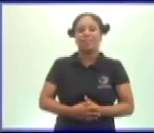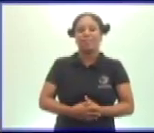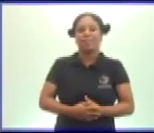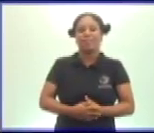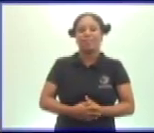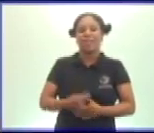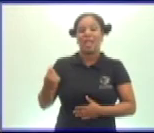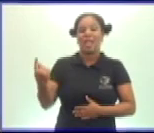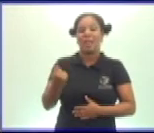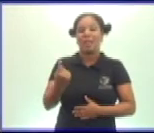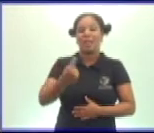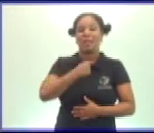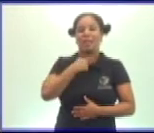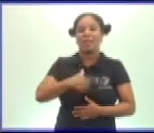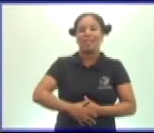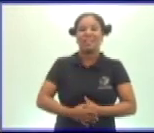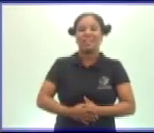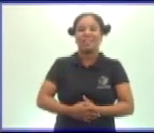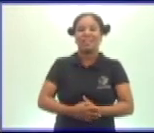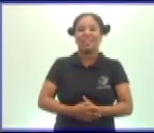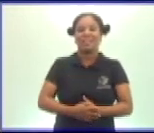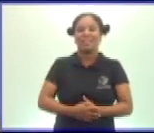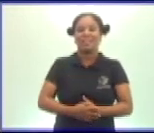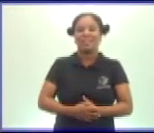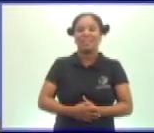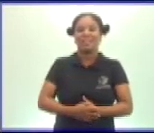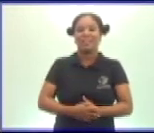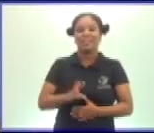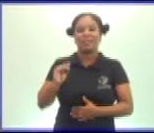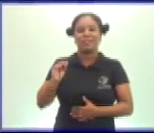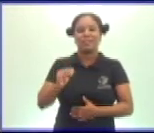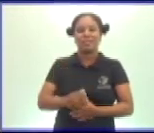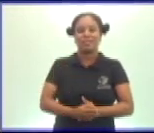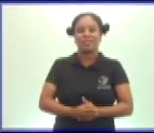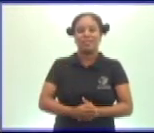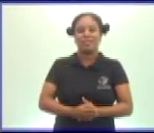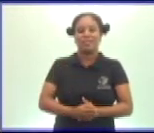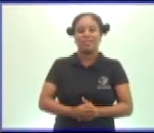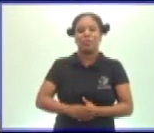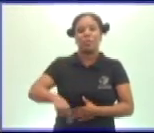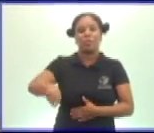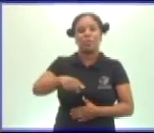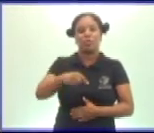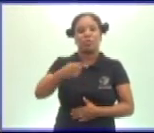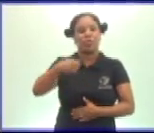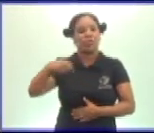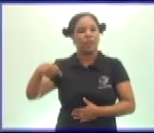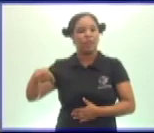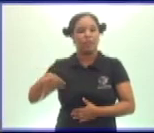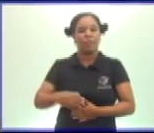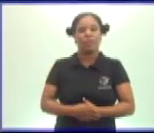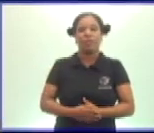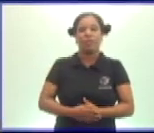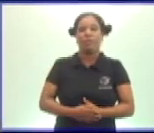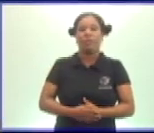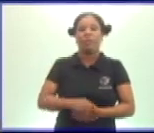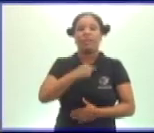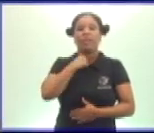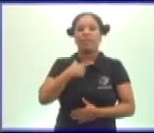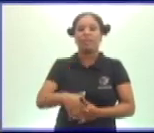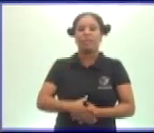El primer ejercicio dice así, y ustedes van a anotar el